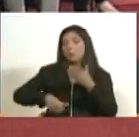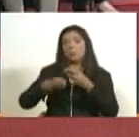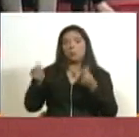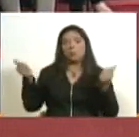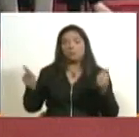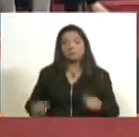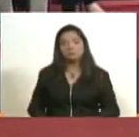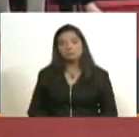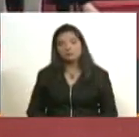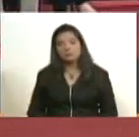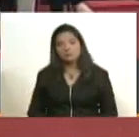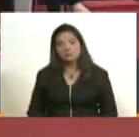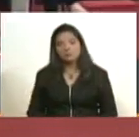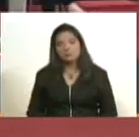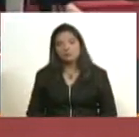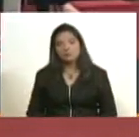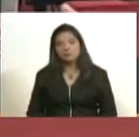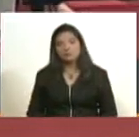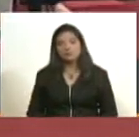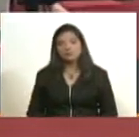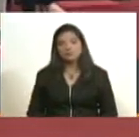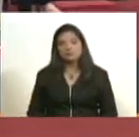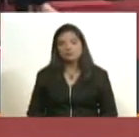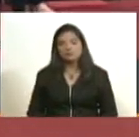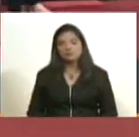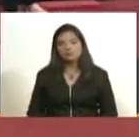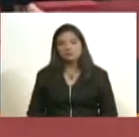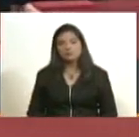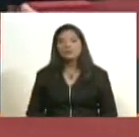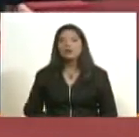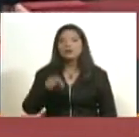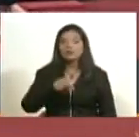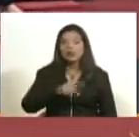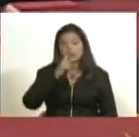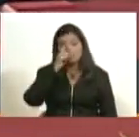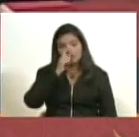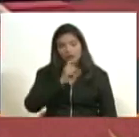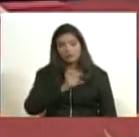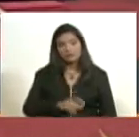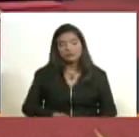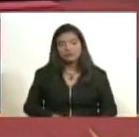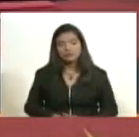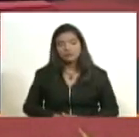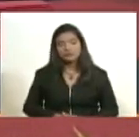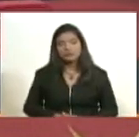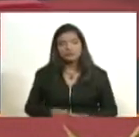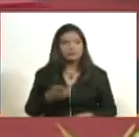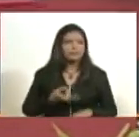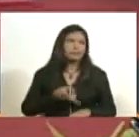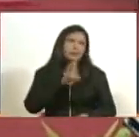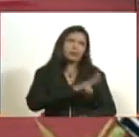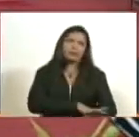es la Asamblea Nacional. Y este año peor.